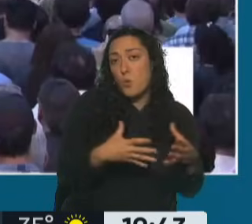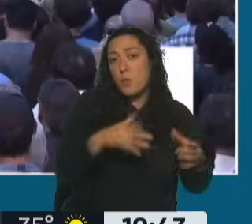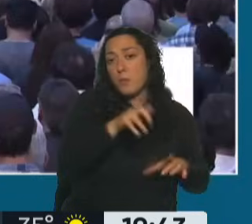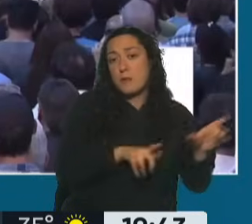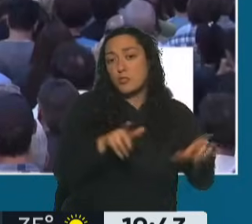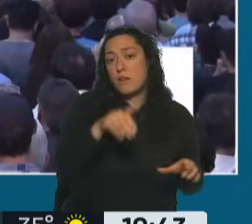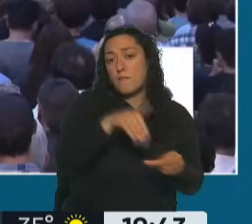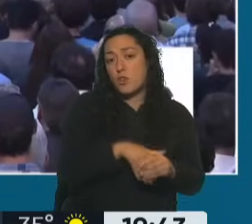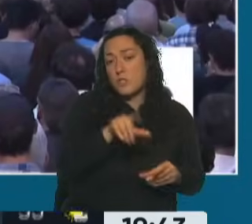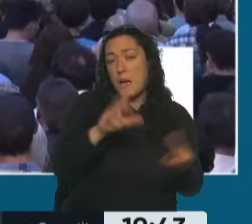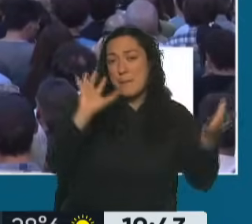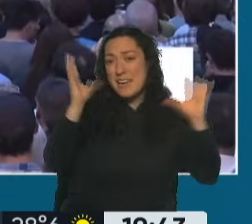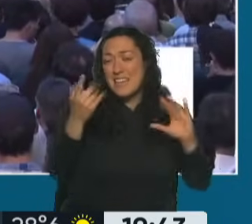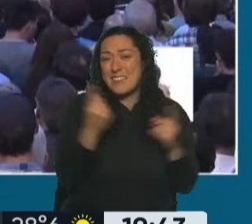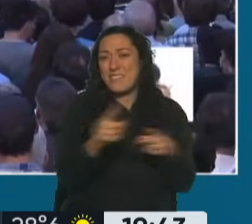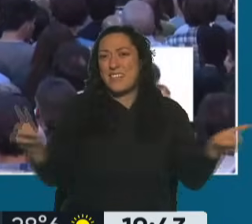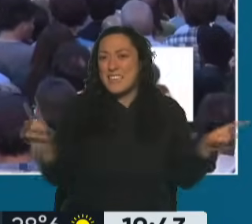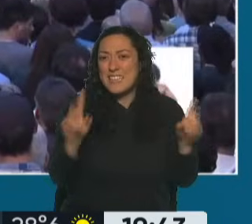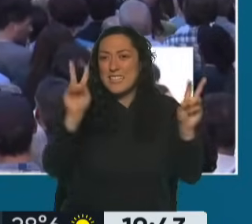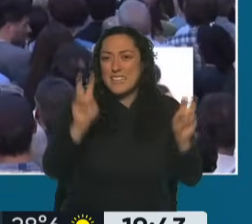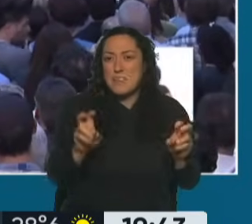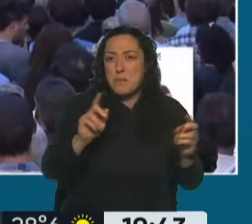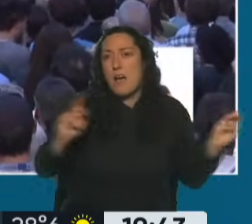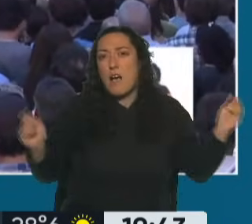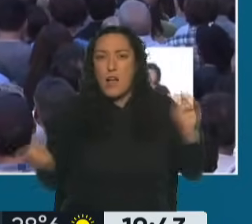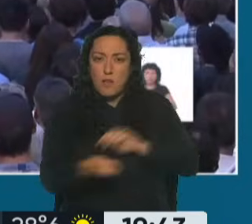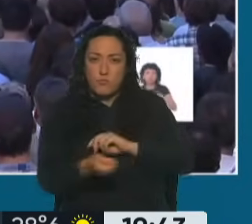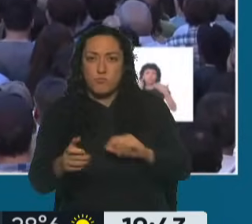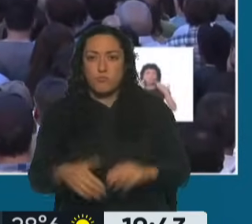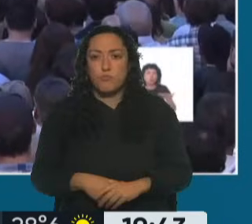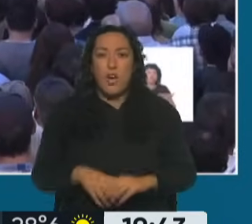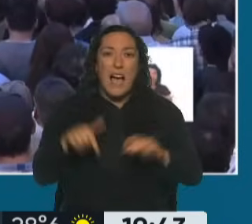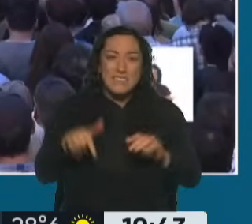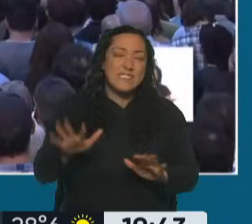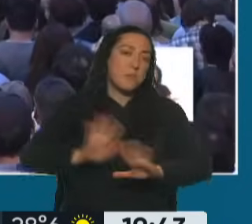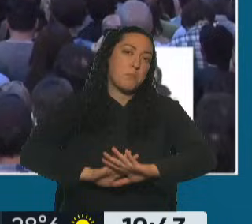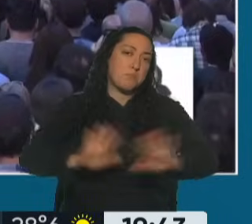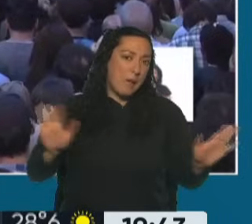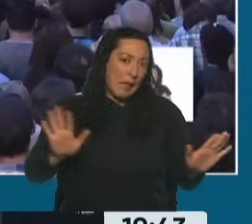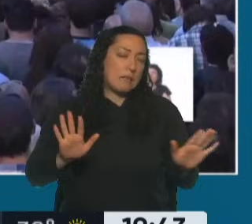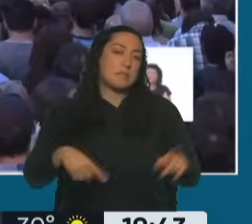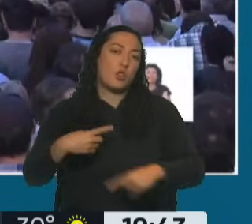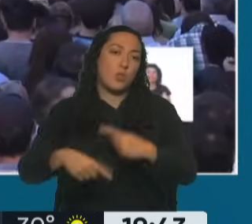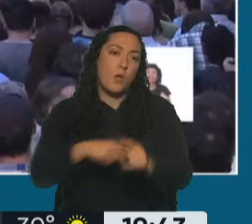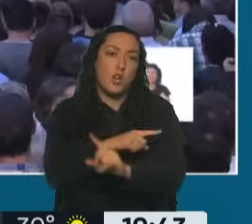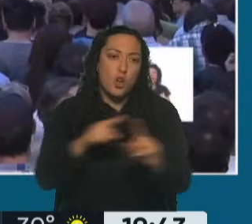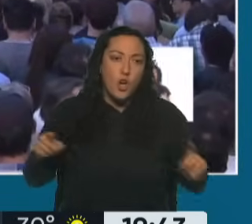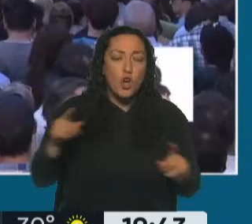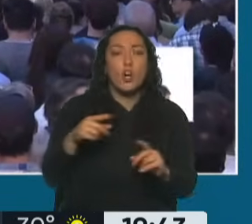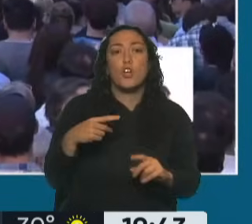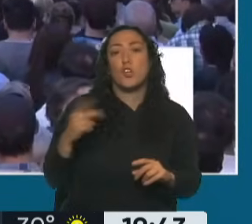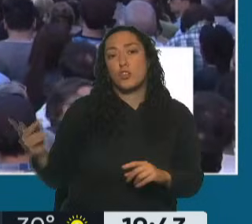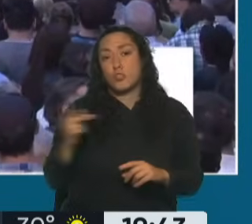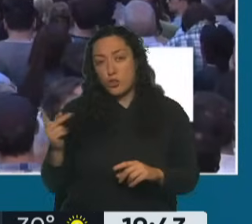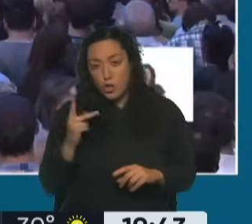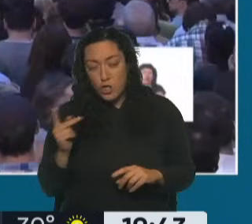hay algo que lo distingue, es el tema del cambio. Esto no va más. Nosotros vimos con Sheila